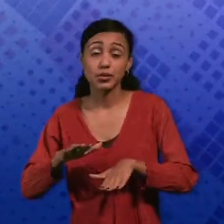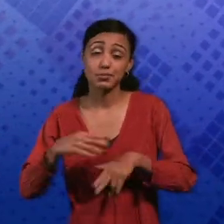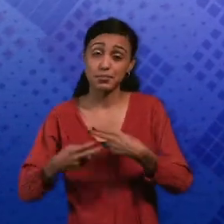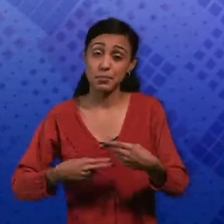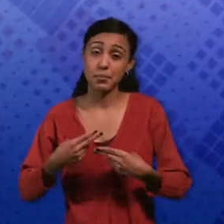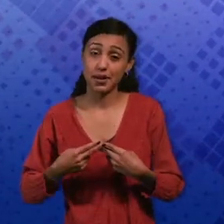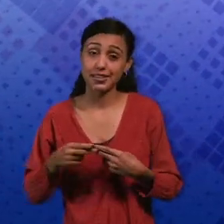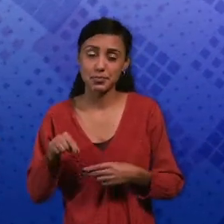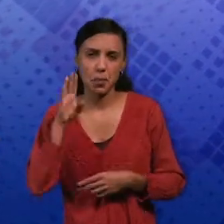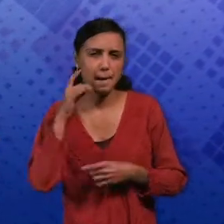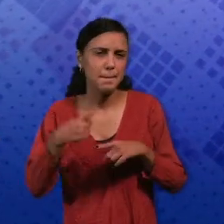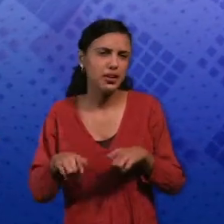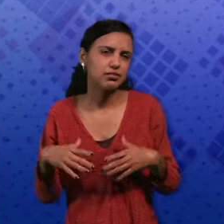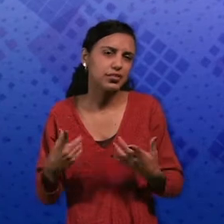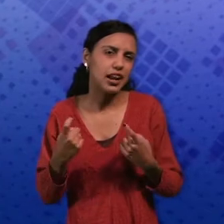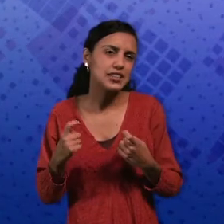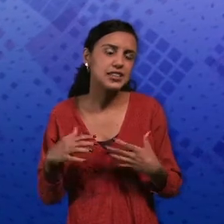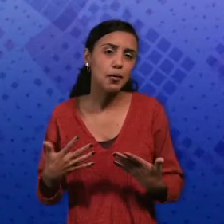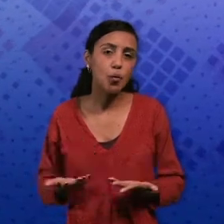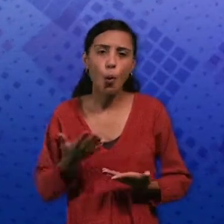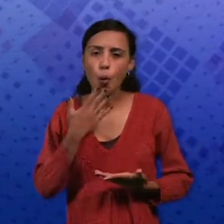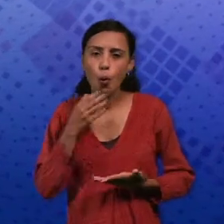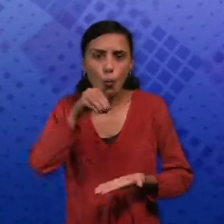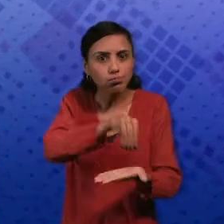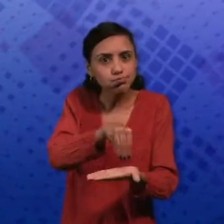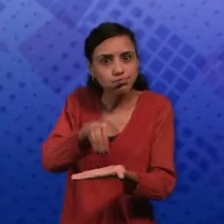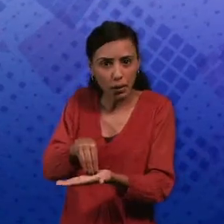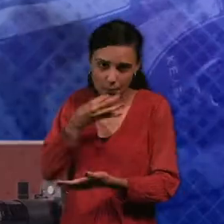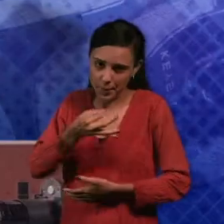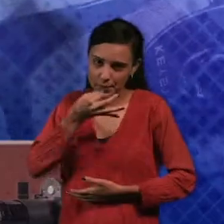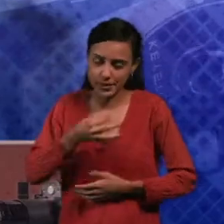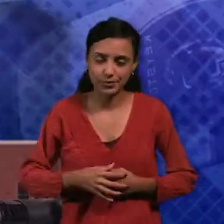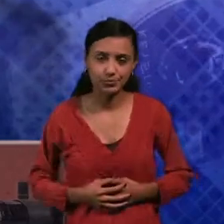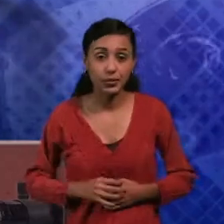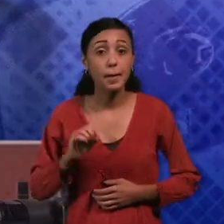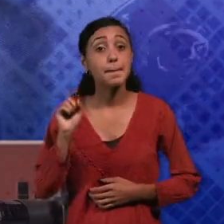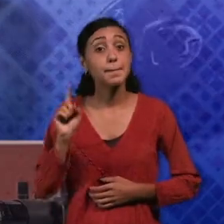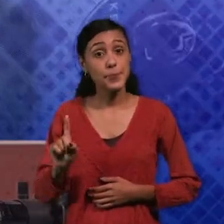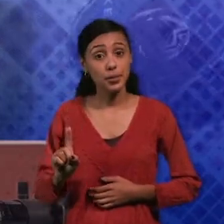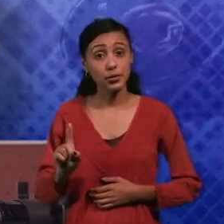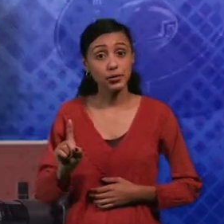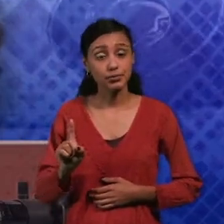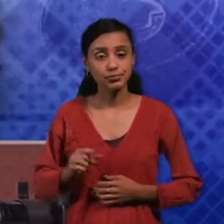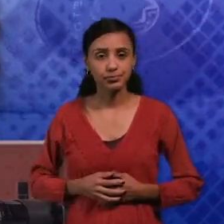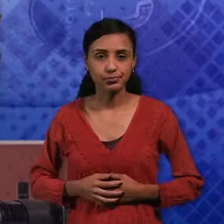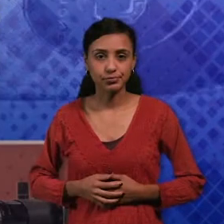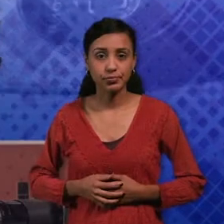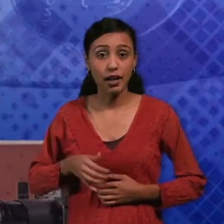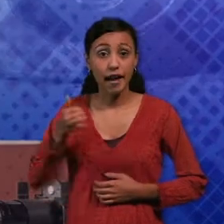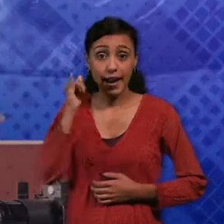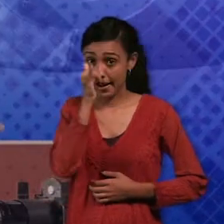stop motion. Pero ¿qué necesitamos? ¿Cómo colocarlo? Vamos a hablar un poco de eso. Bueno, primero, la cámara o